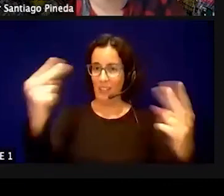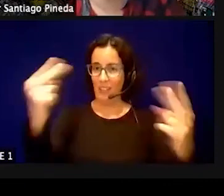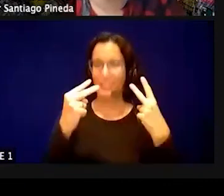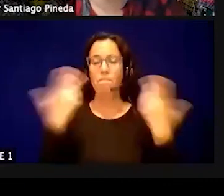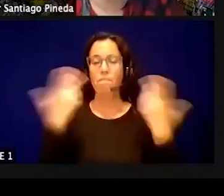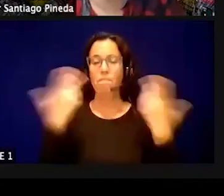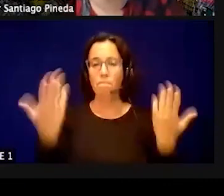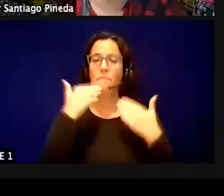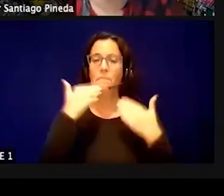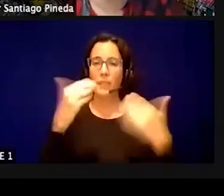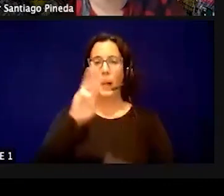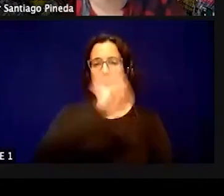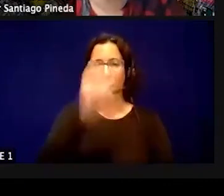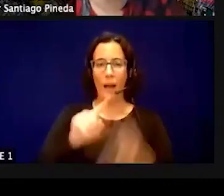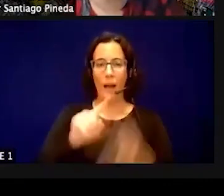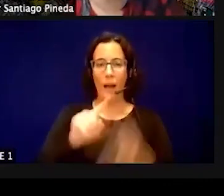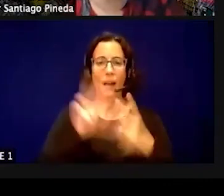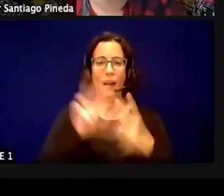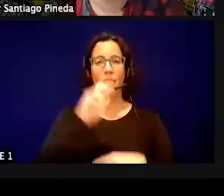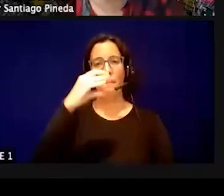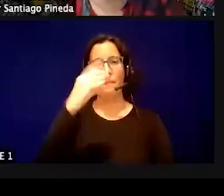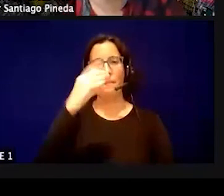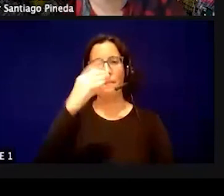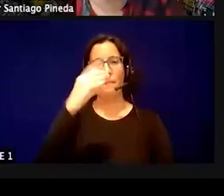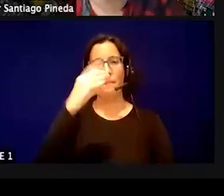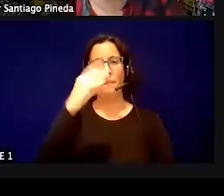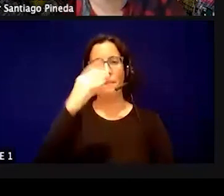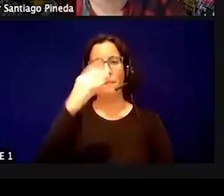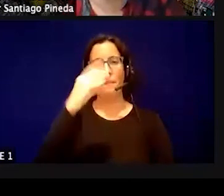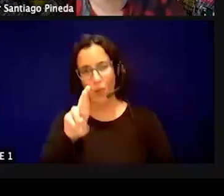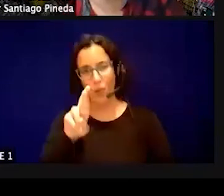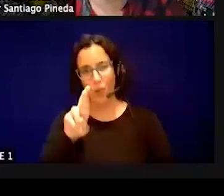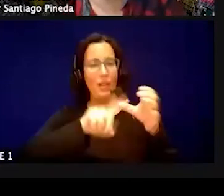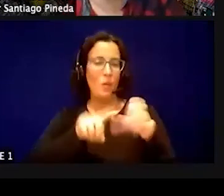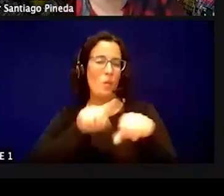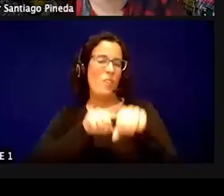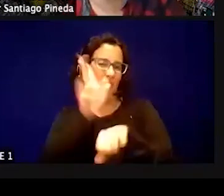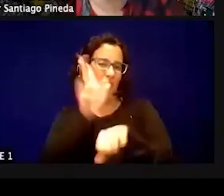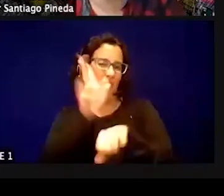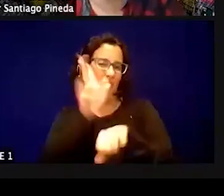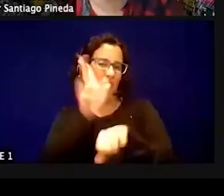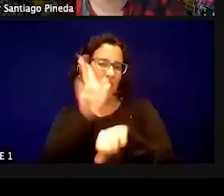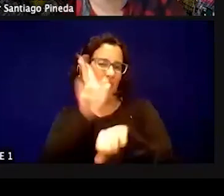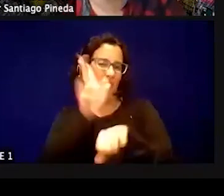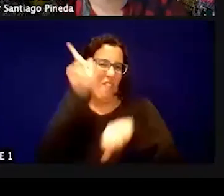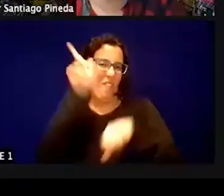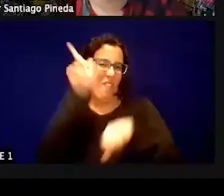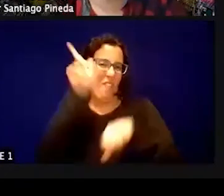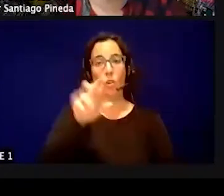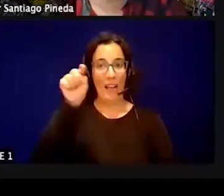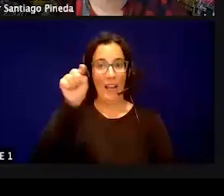a Víctor, vuestra participación y todo este ratito que os hemos robado de vuestra agenda. Víctor, yo sé que es muy prontito allá en